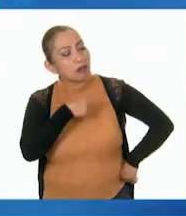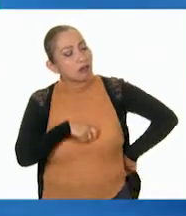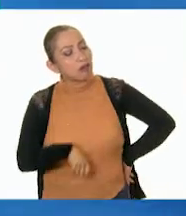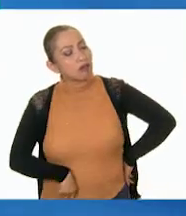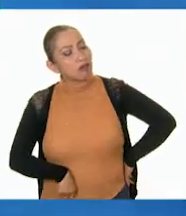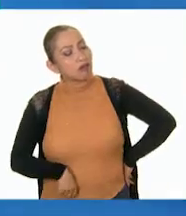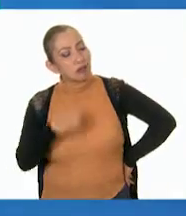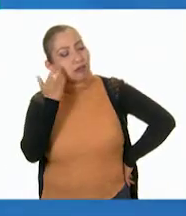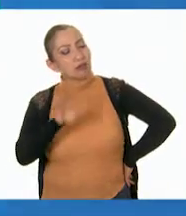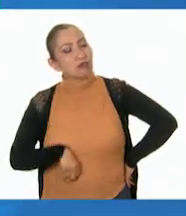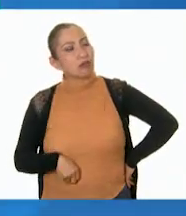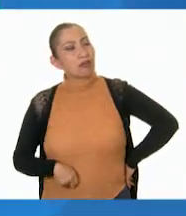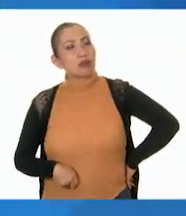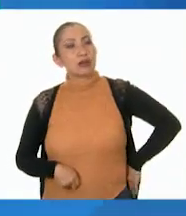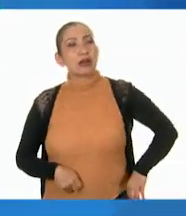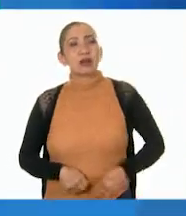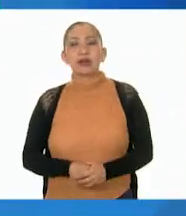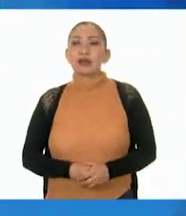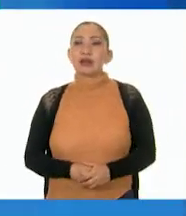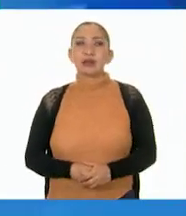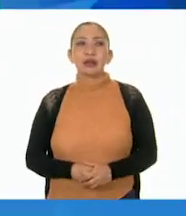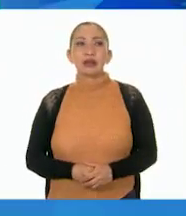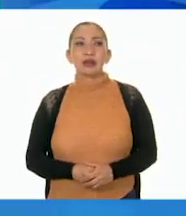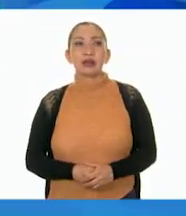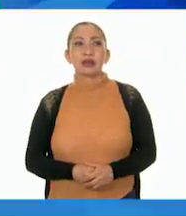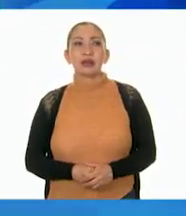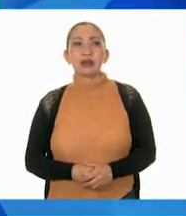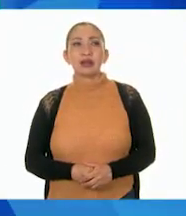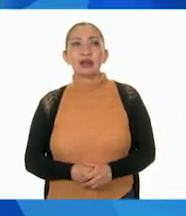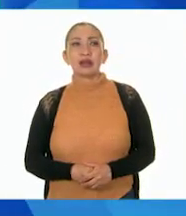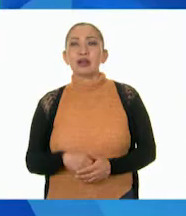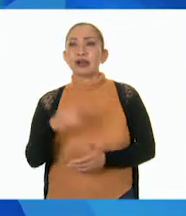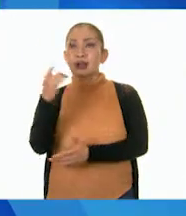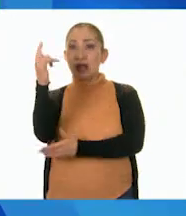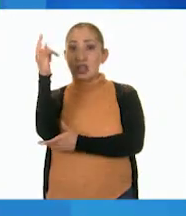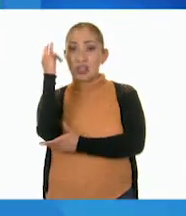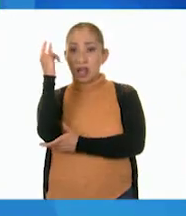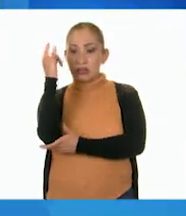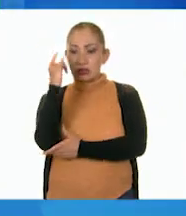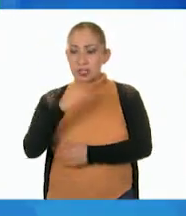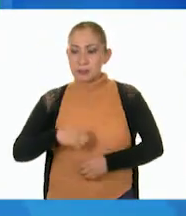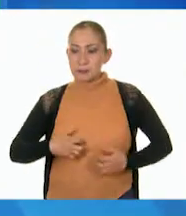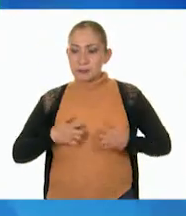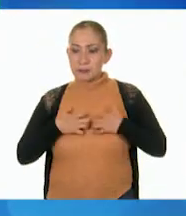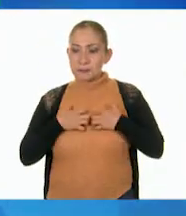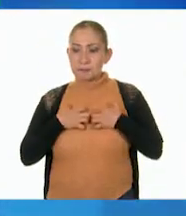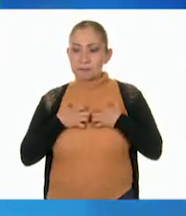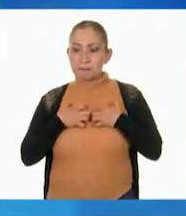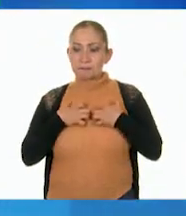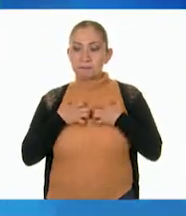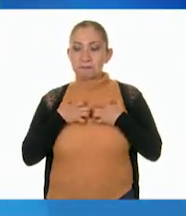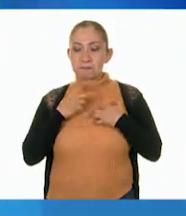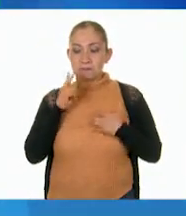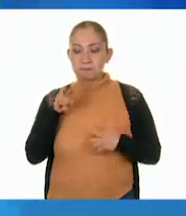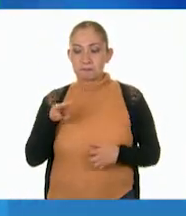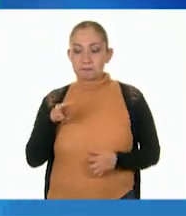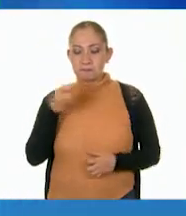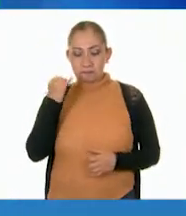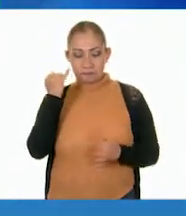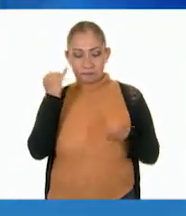Ay. El gigante se llenó de furia. Se le quedó viendo y tuvo una